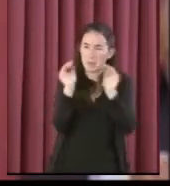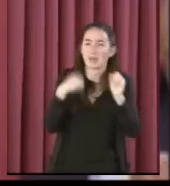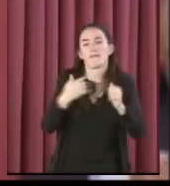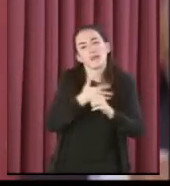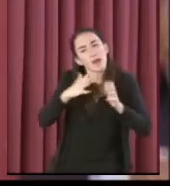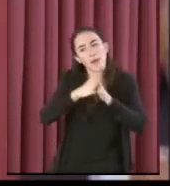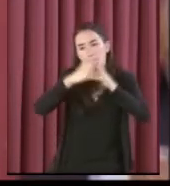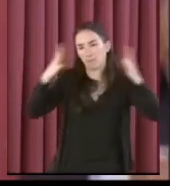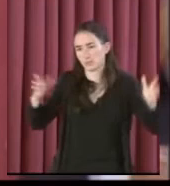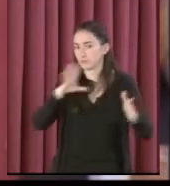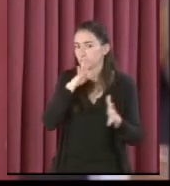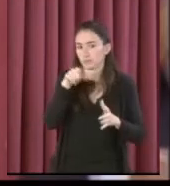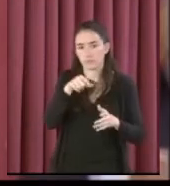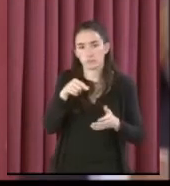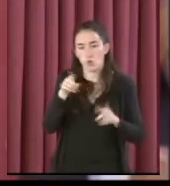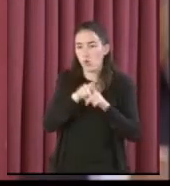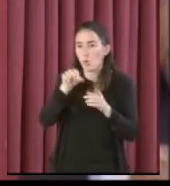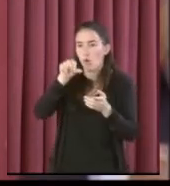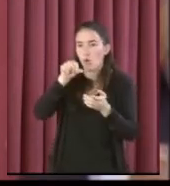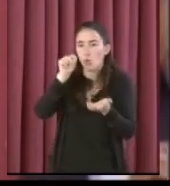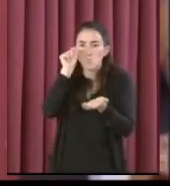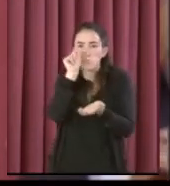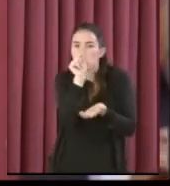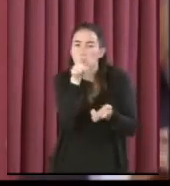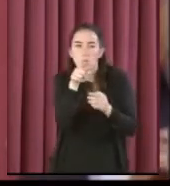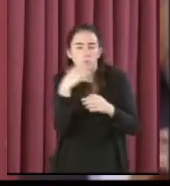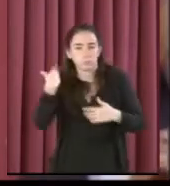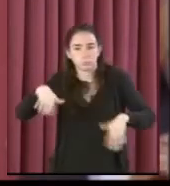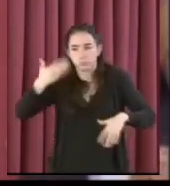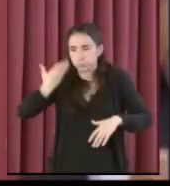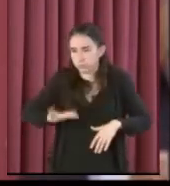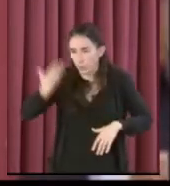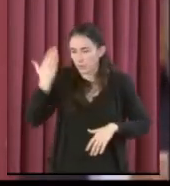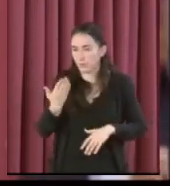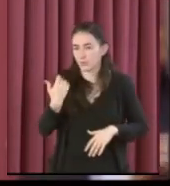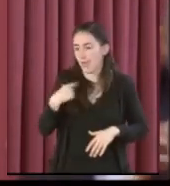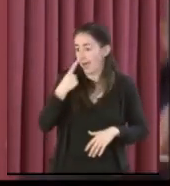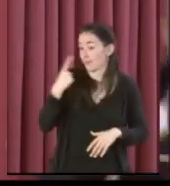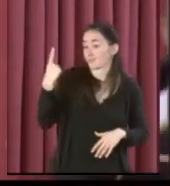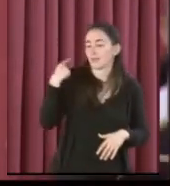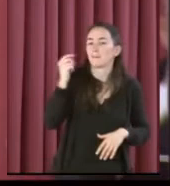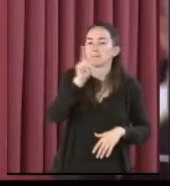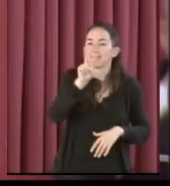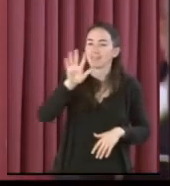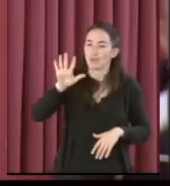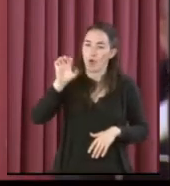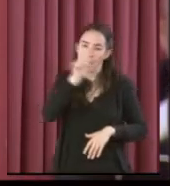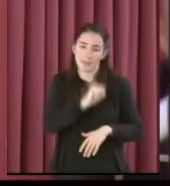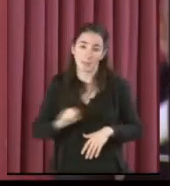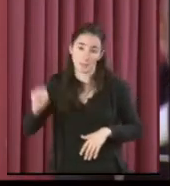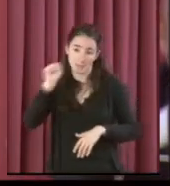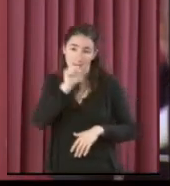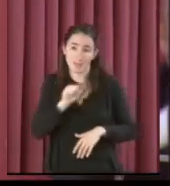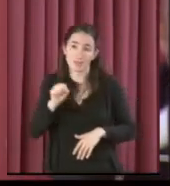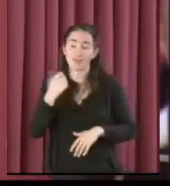cultural y social de la ciudad. El año pasado, como saben, se cumplieron los 25 años de nuestro teatro municipal y